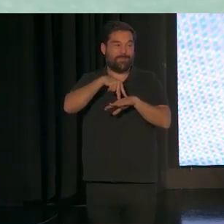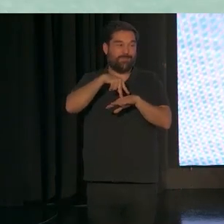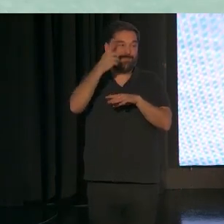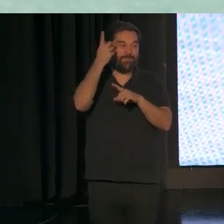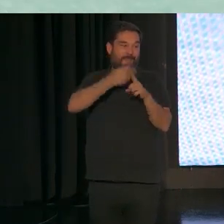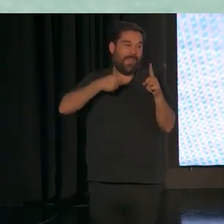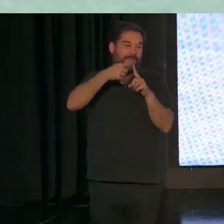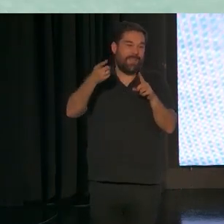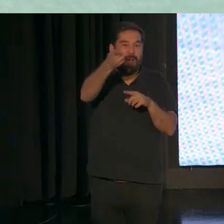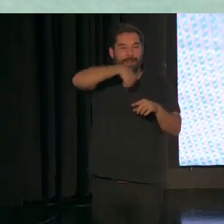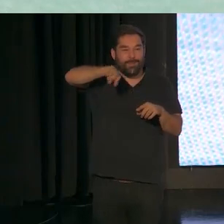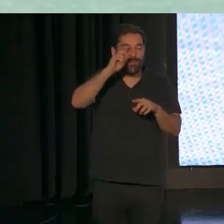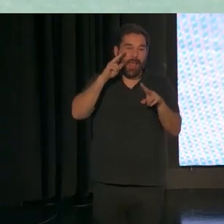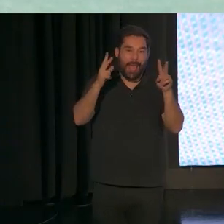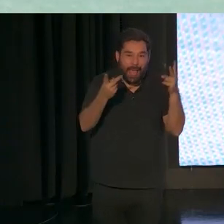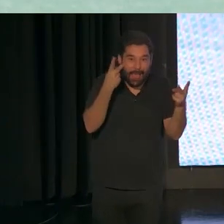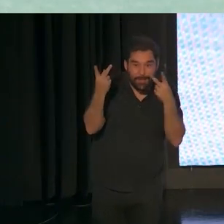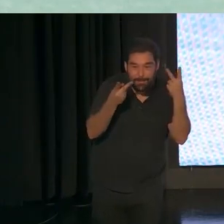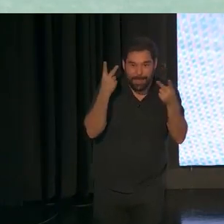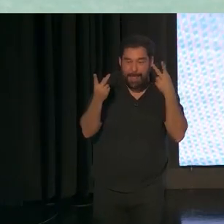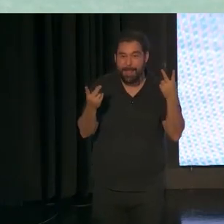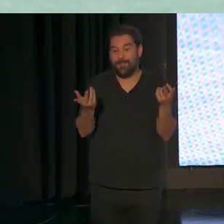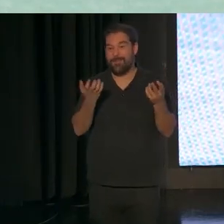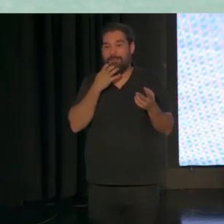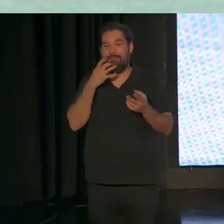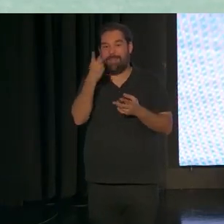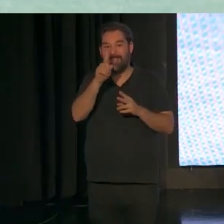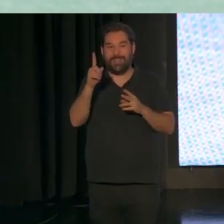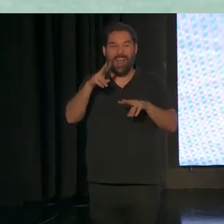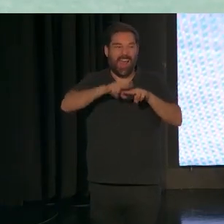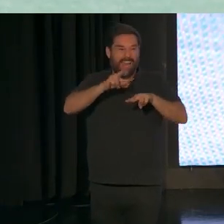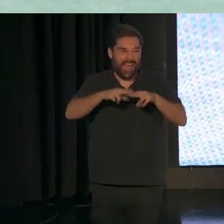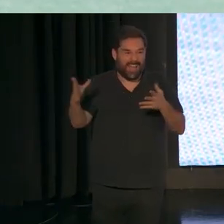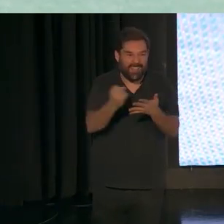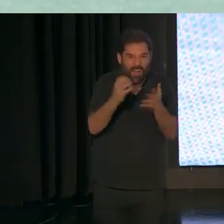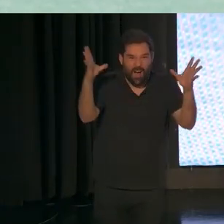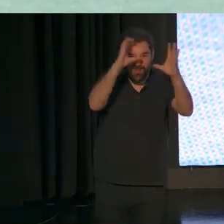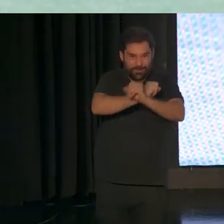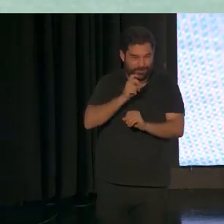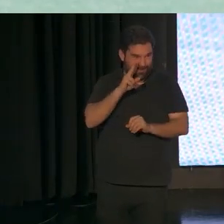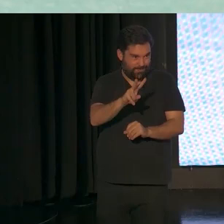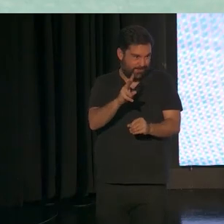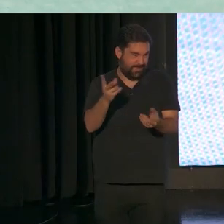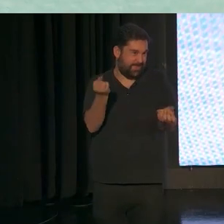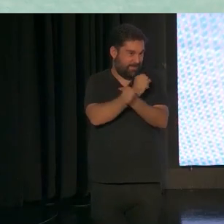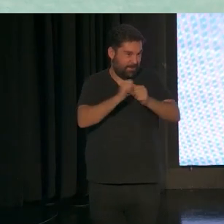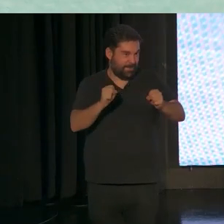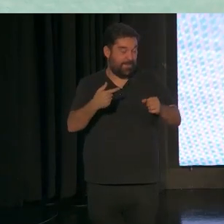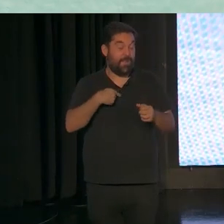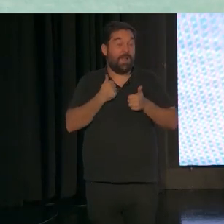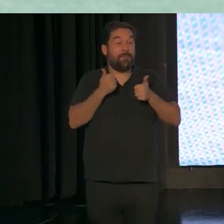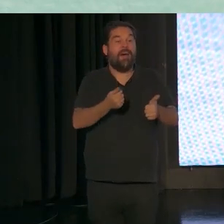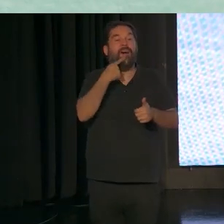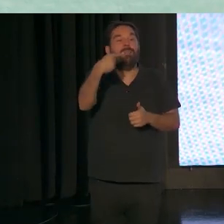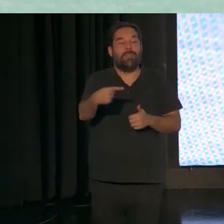veros un poco porque si no se ve todo negro y no puede ser bueno empezaría